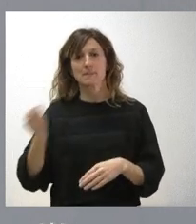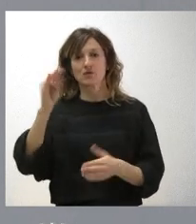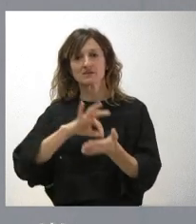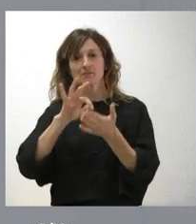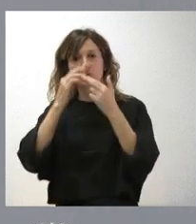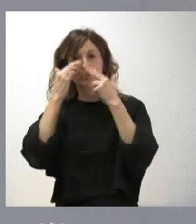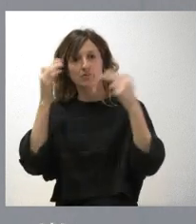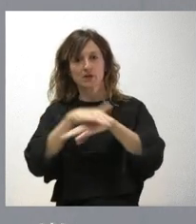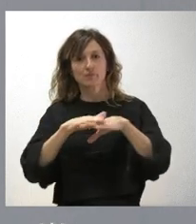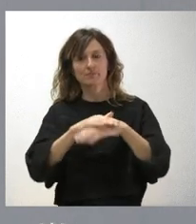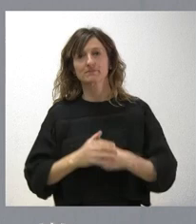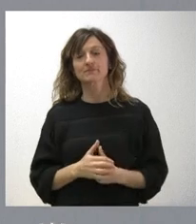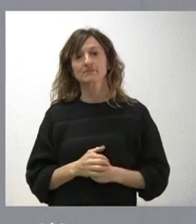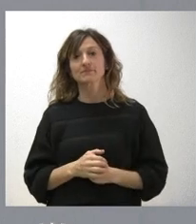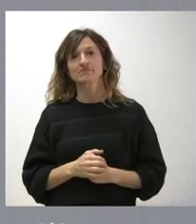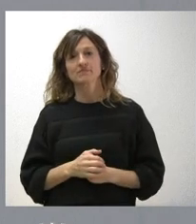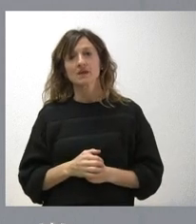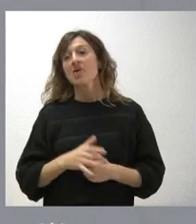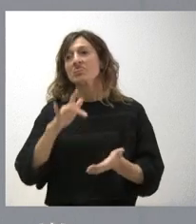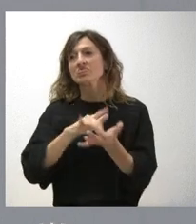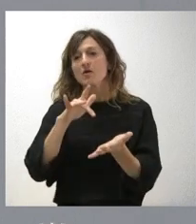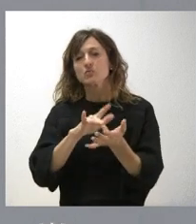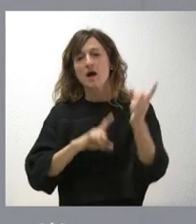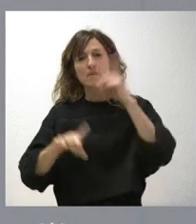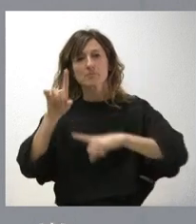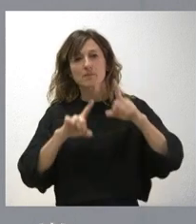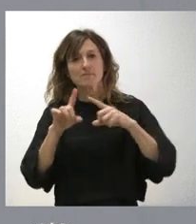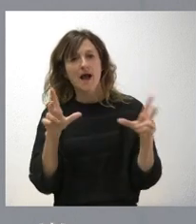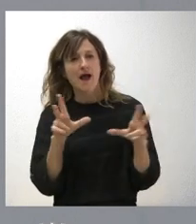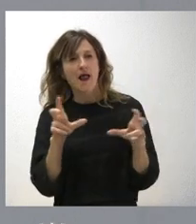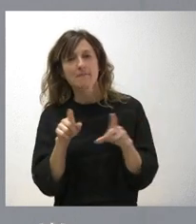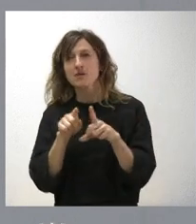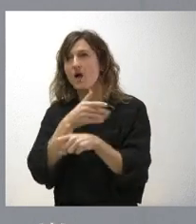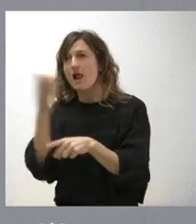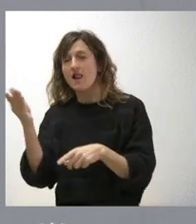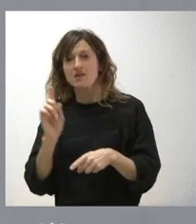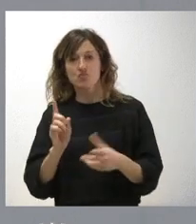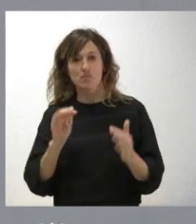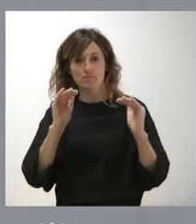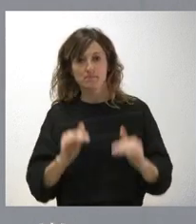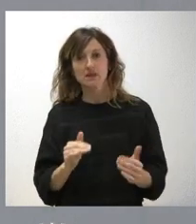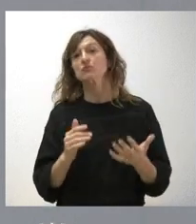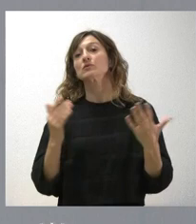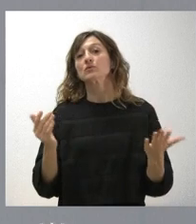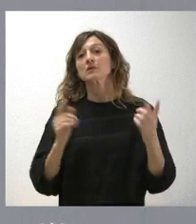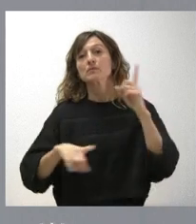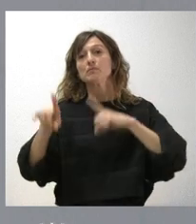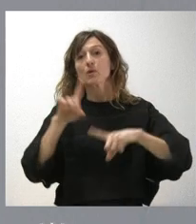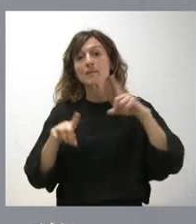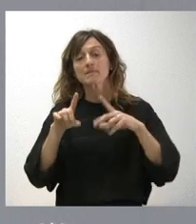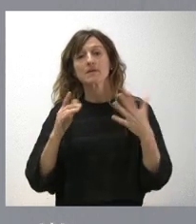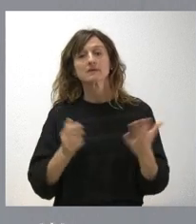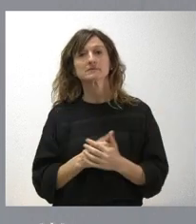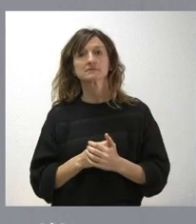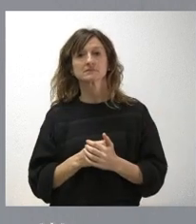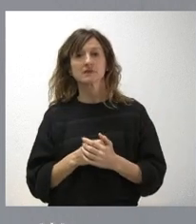públicos esenciales nosotros no tenemos un problema de deuda tan acuciante como tienen otras comunidades autónomas por tanto nuestro problema no es que lo que